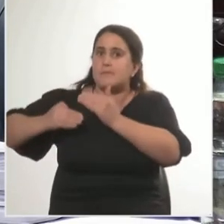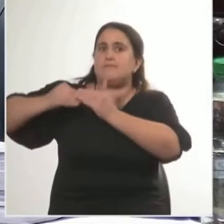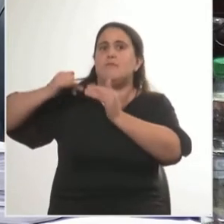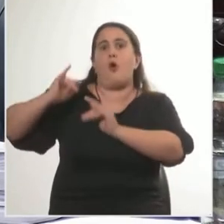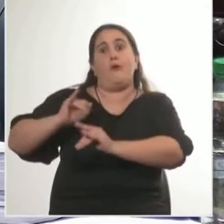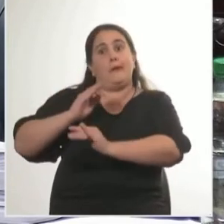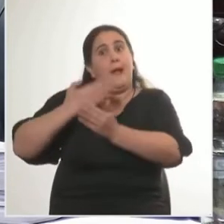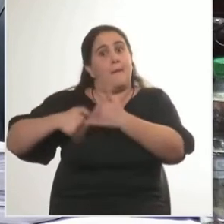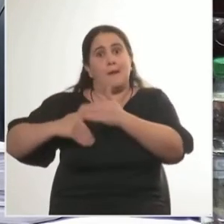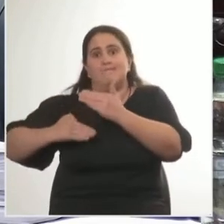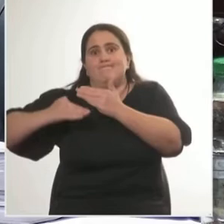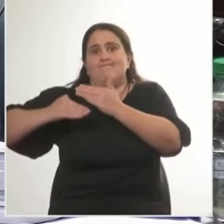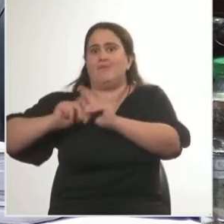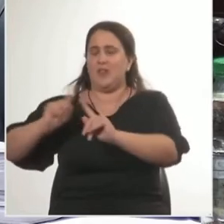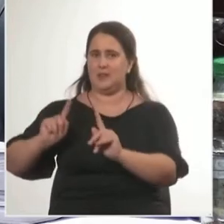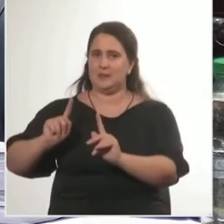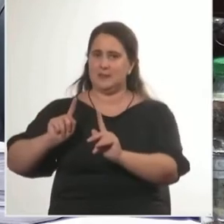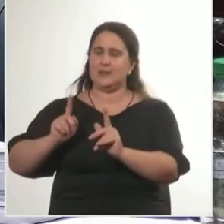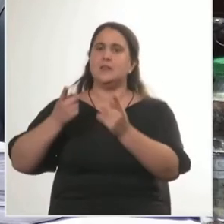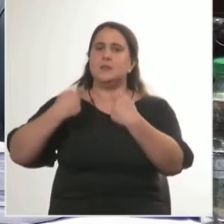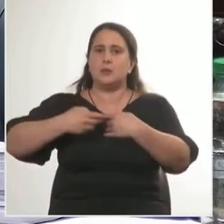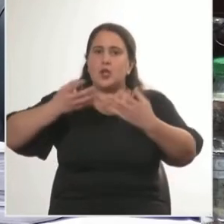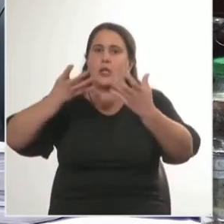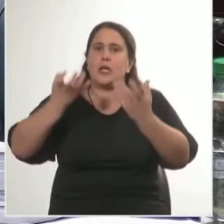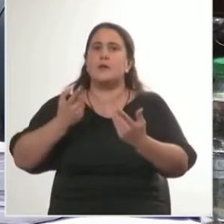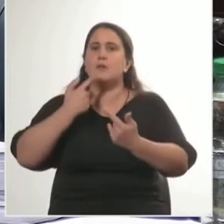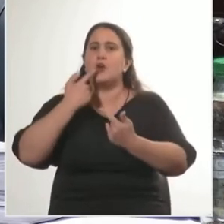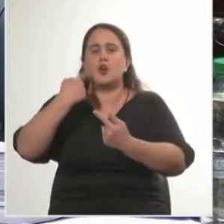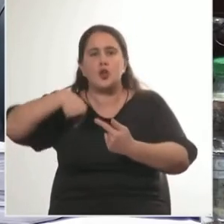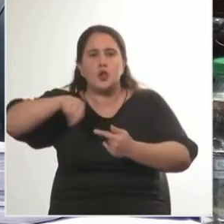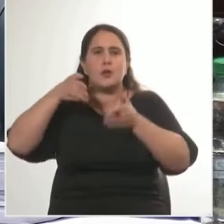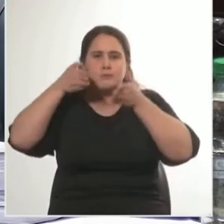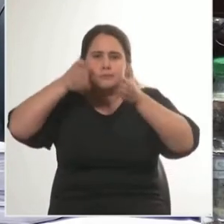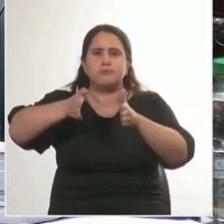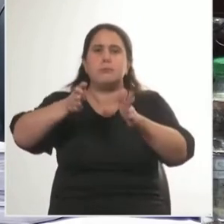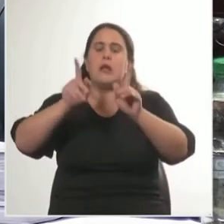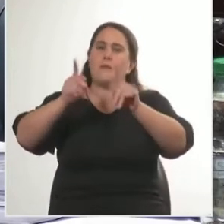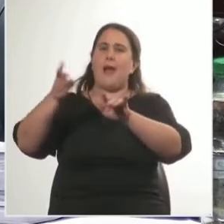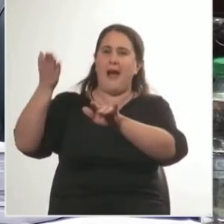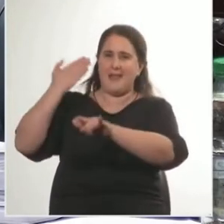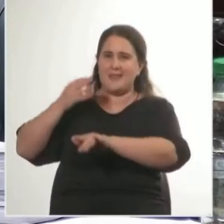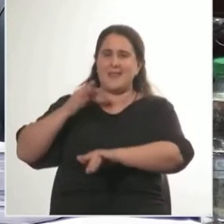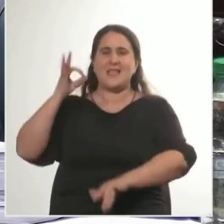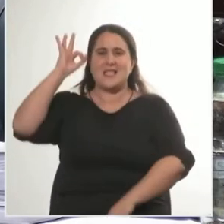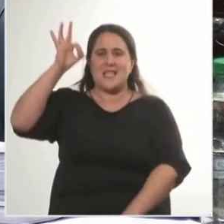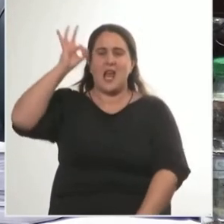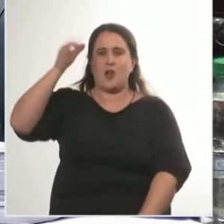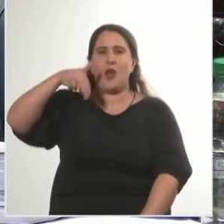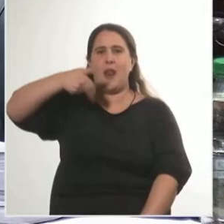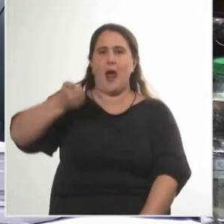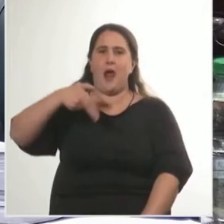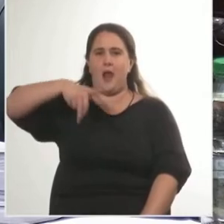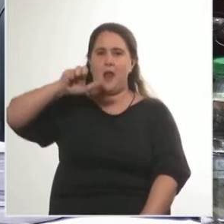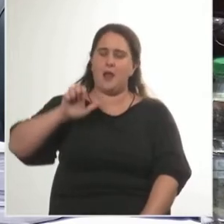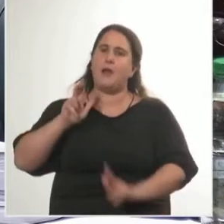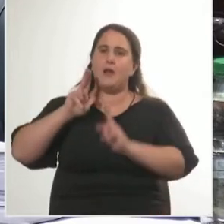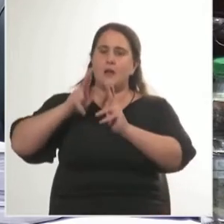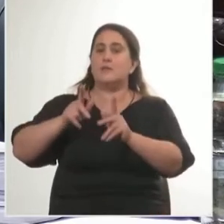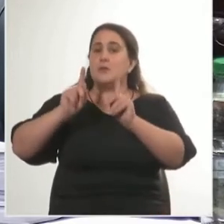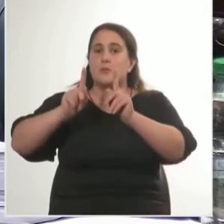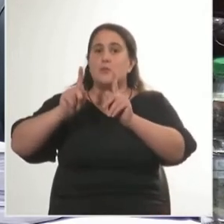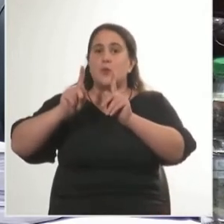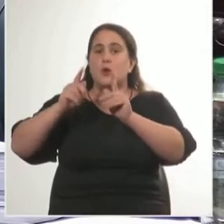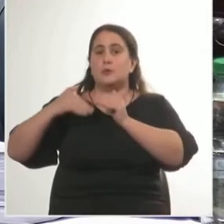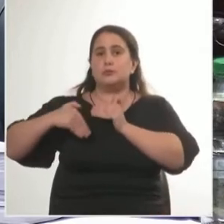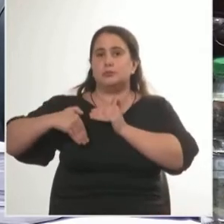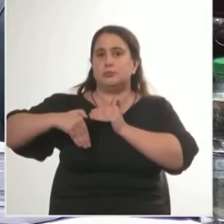no alcanzarlo, pero donde queremos poner el foco, y lo hacía también la senadora Nane, es que pasado